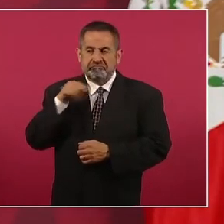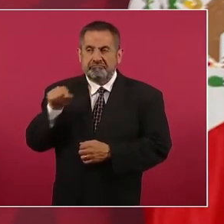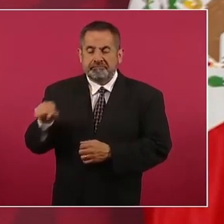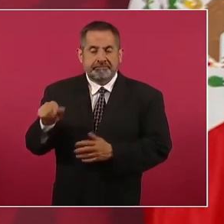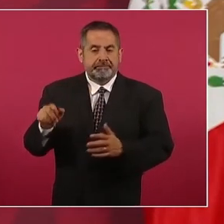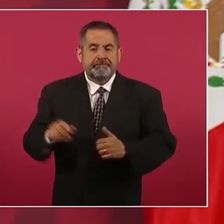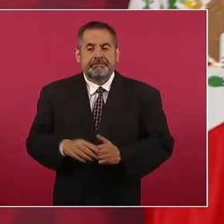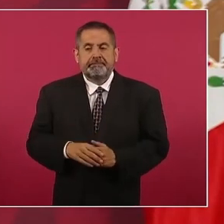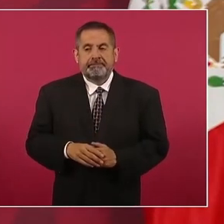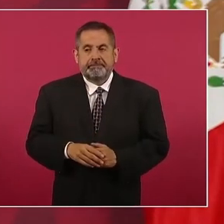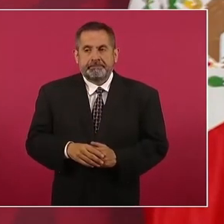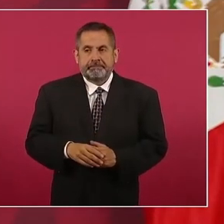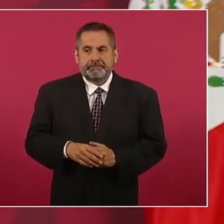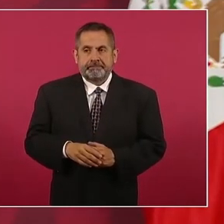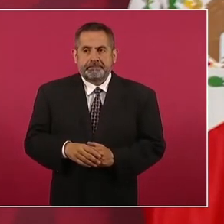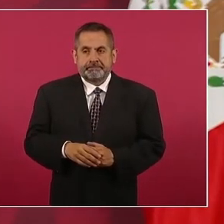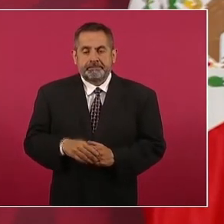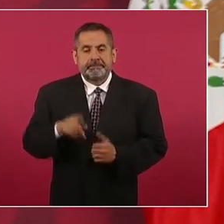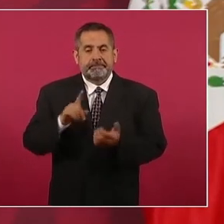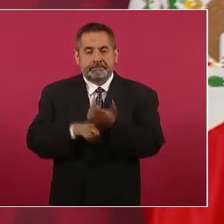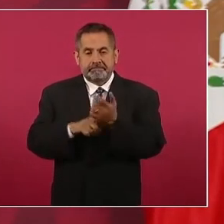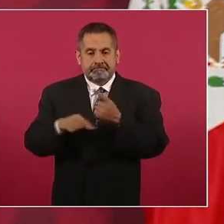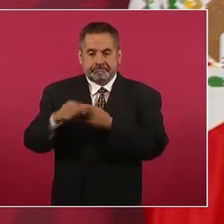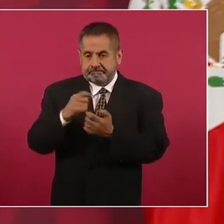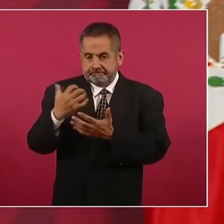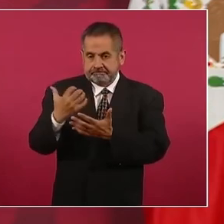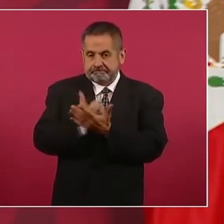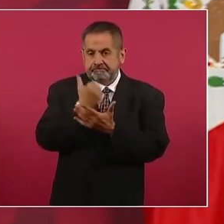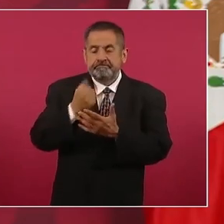y se ganó el amparo